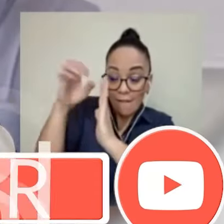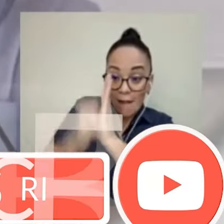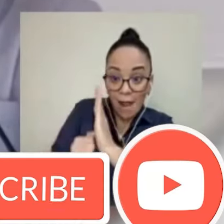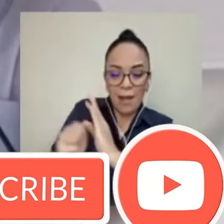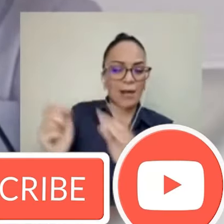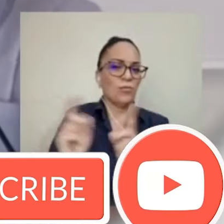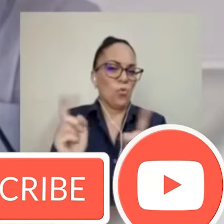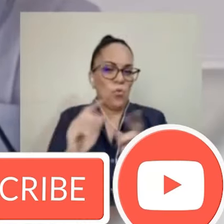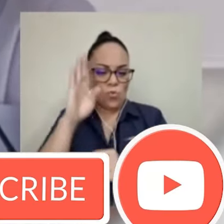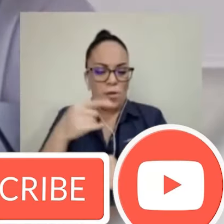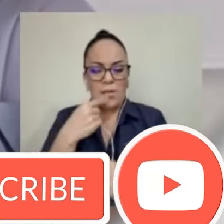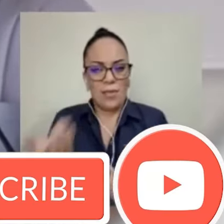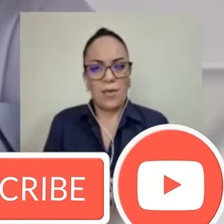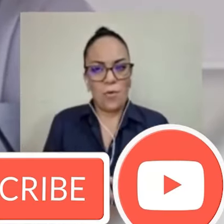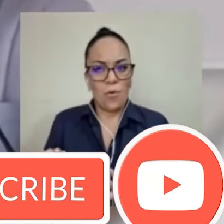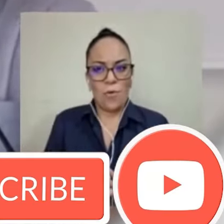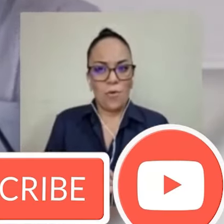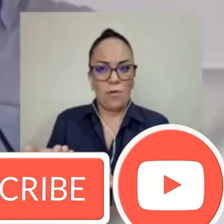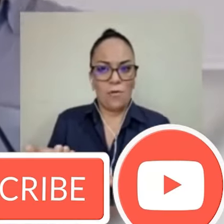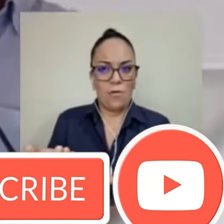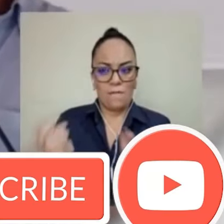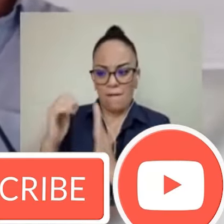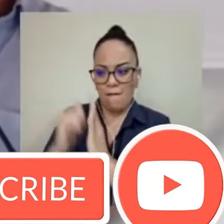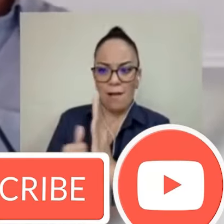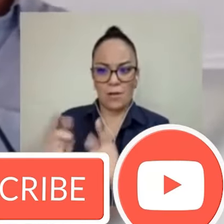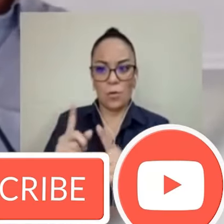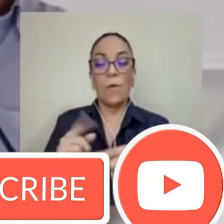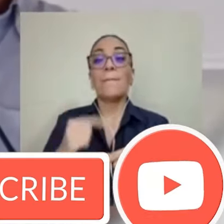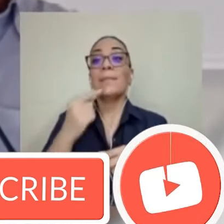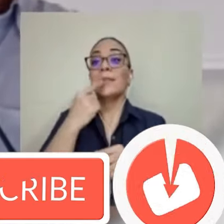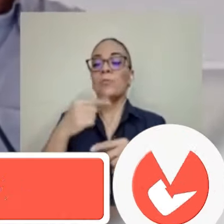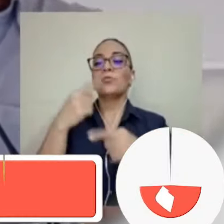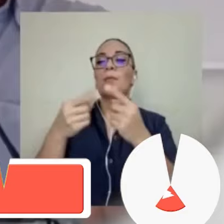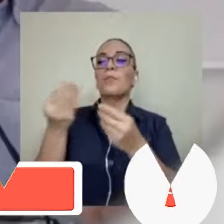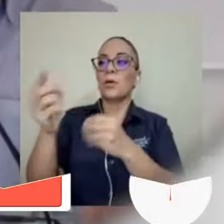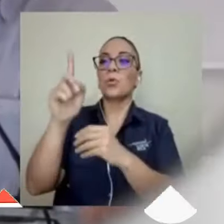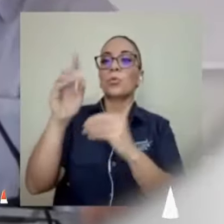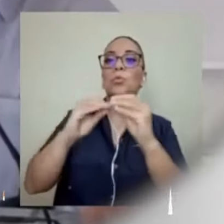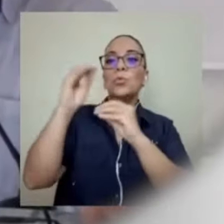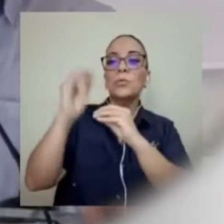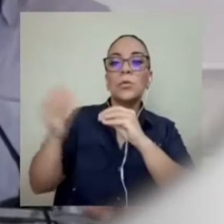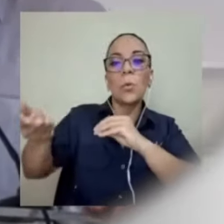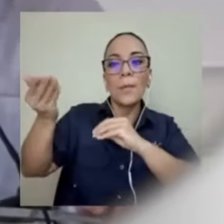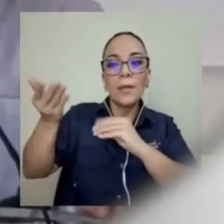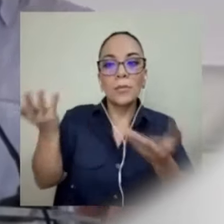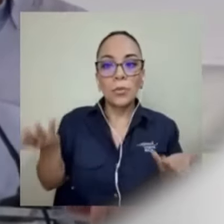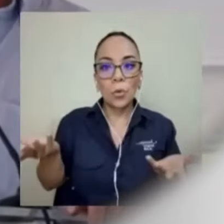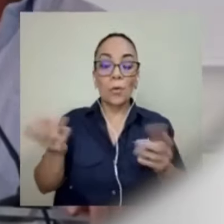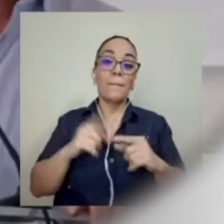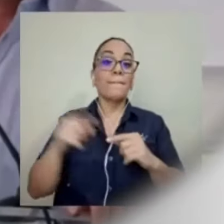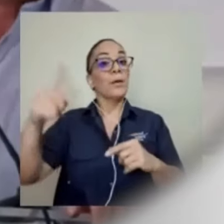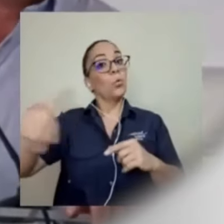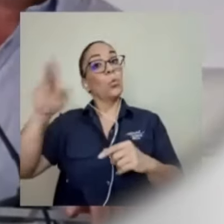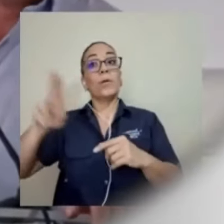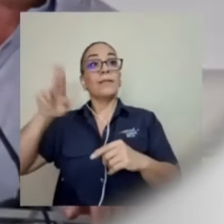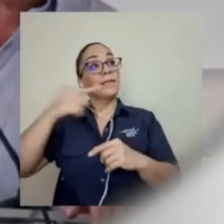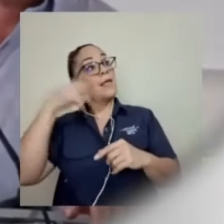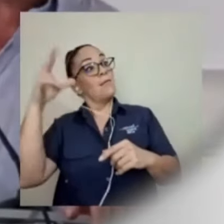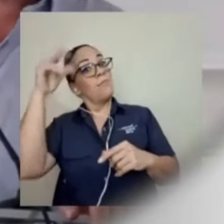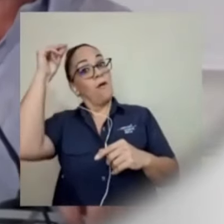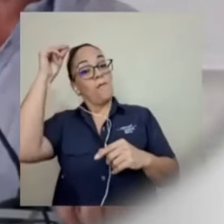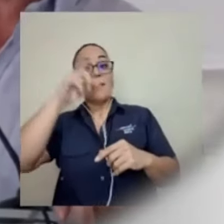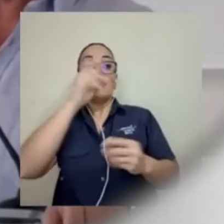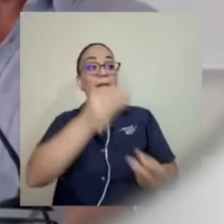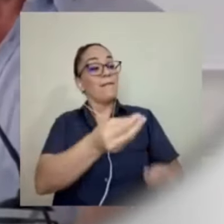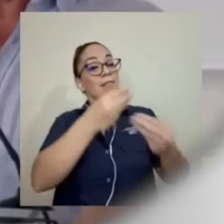monto negativo de la inflación pero les vamos a dar un 1% de aumento Ah no nos tienen que